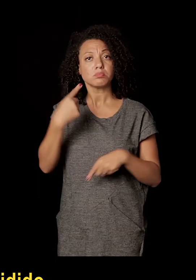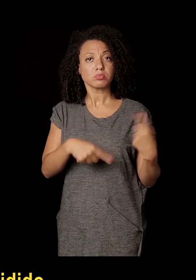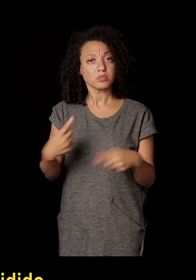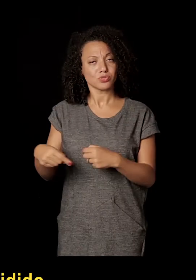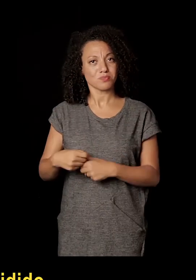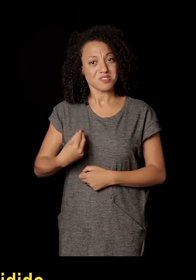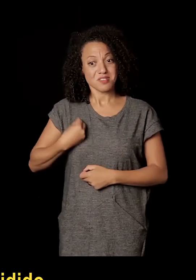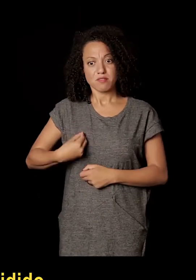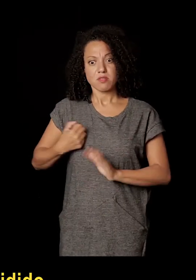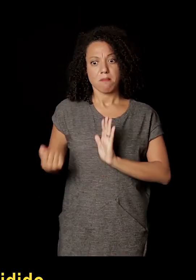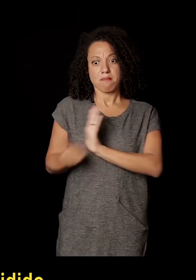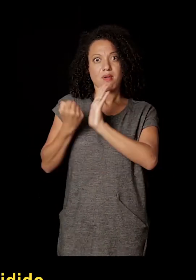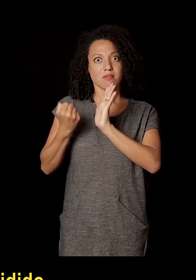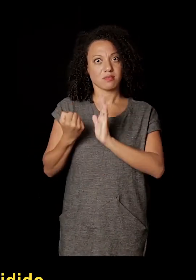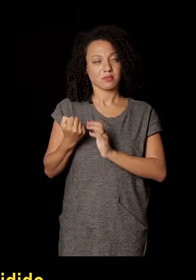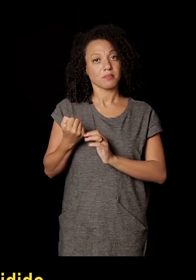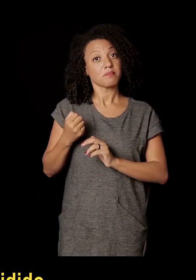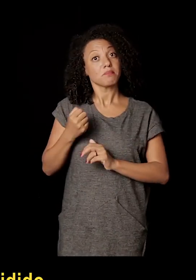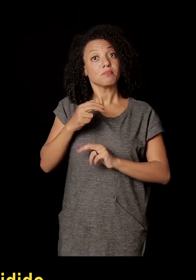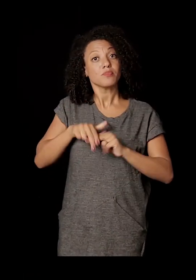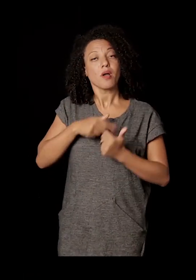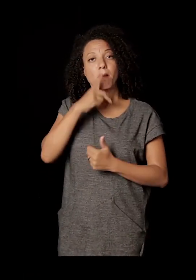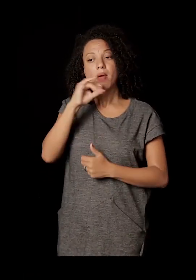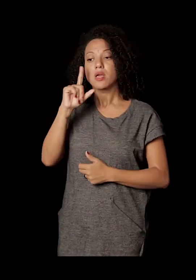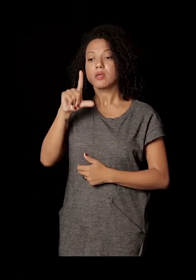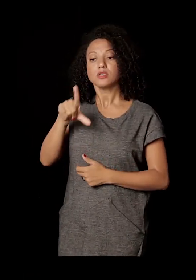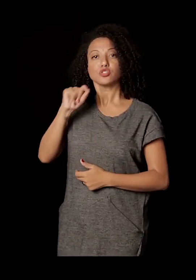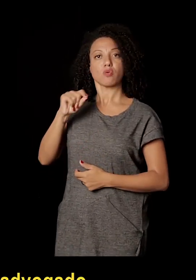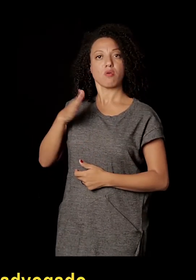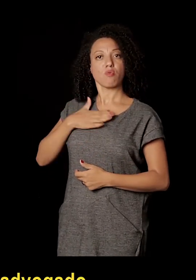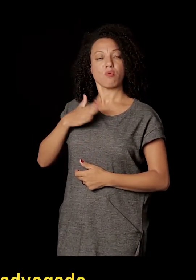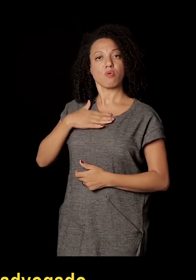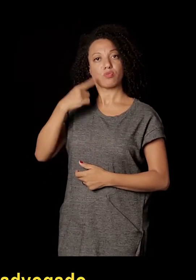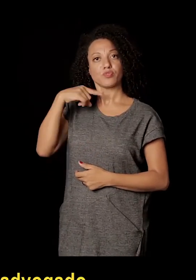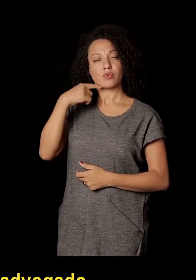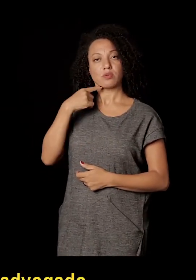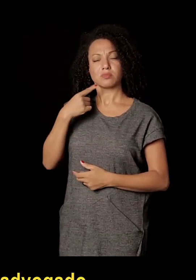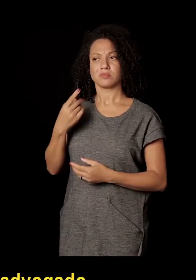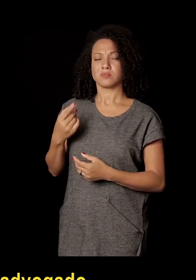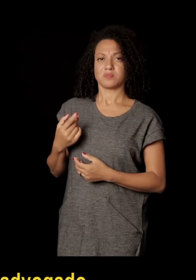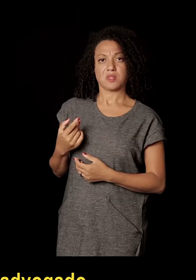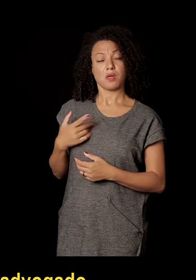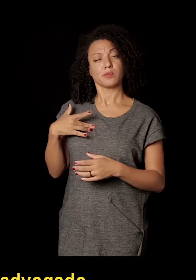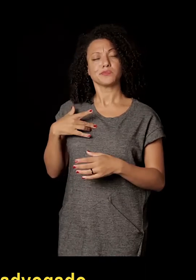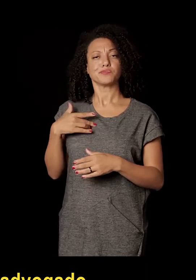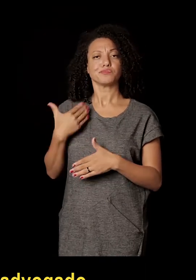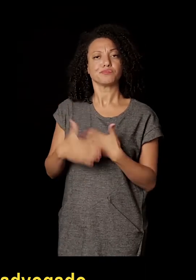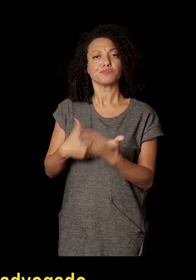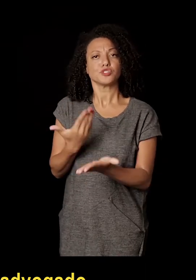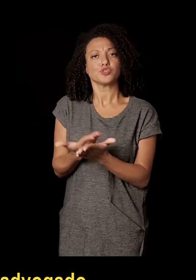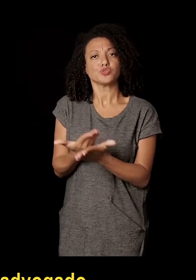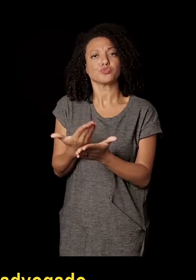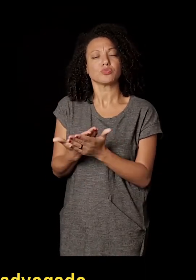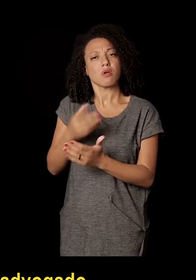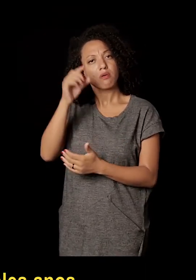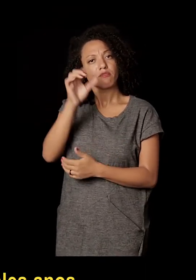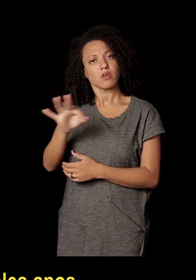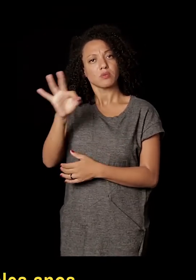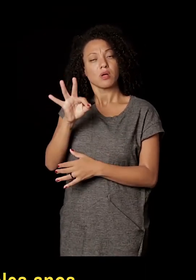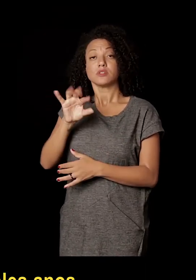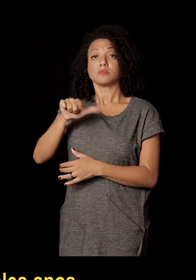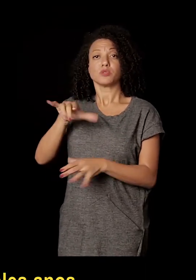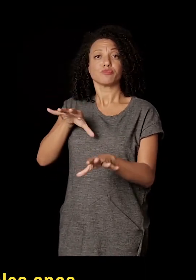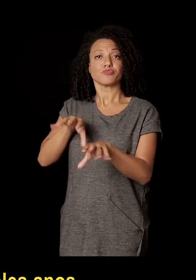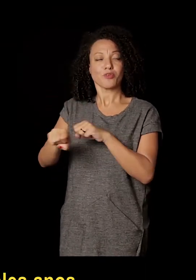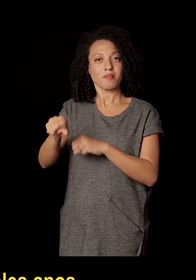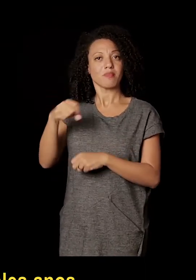que mi padre decidió que yo tenía que ser abogado. Y el día en que me gradué de abogado, porque tuve que graduarme de abogado, mi papá